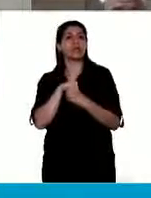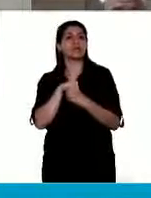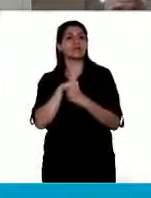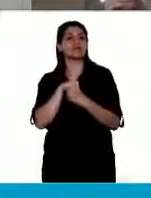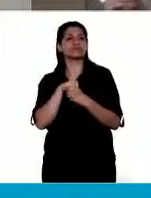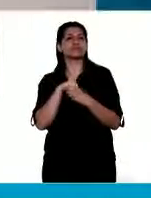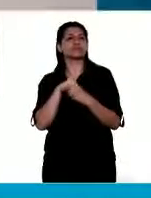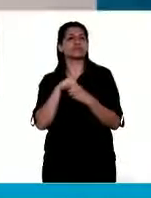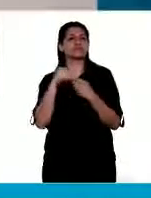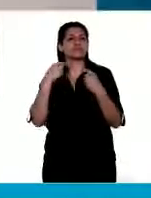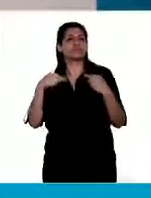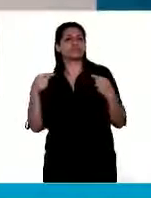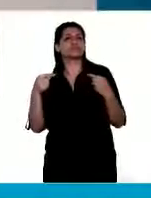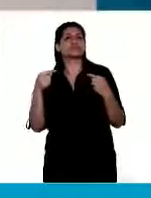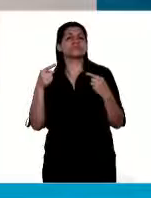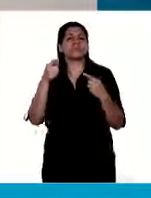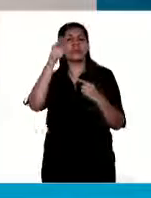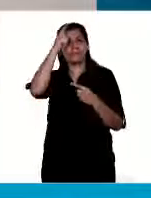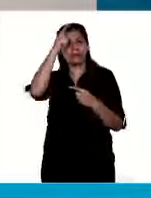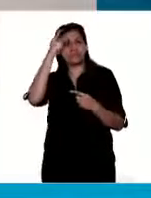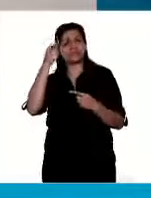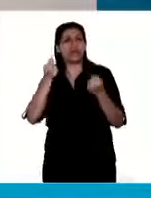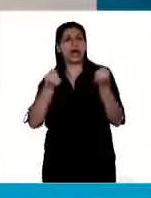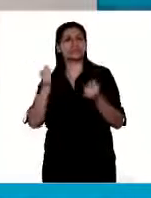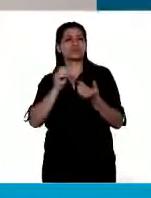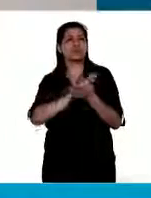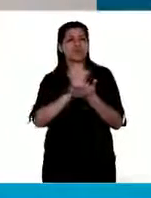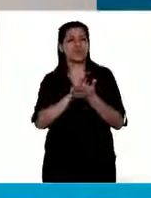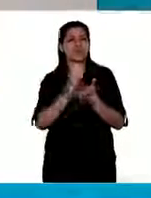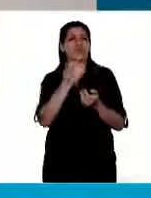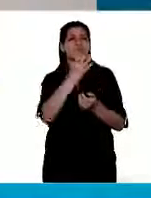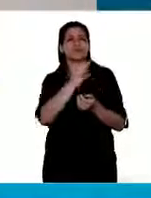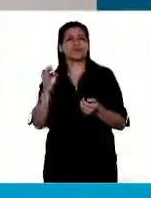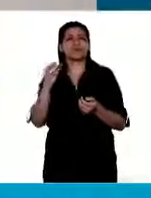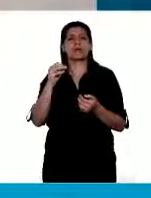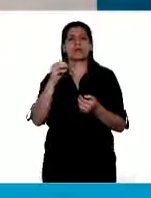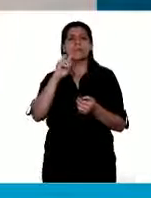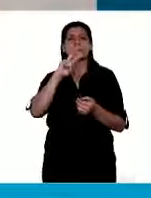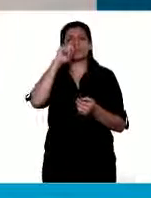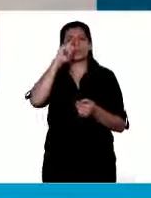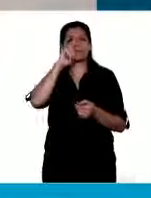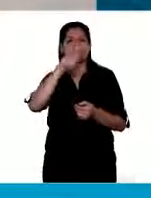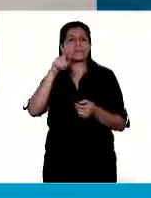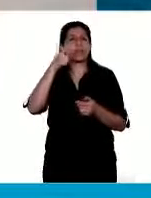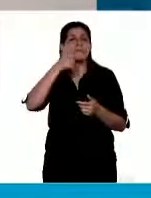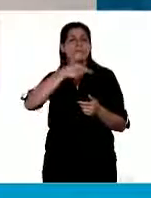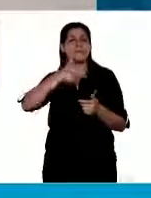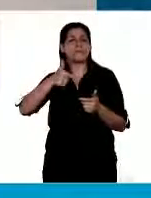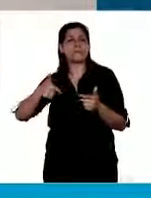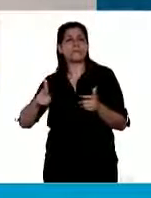muchísimos patrulleros, 4.200 vehículos nuevos, 27.000 pistolas, pero no tiene sentido